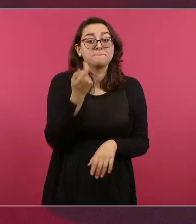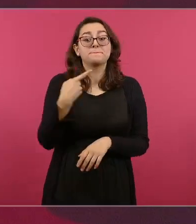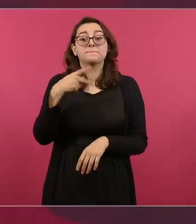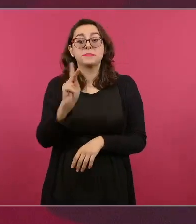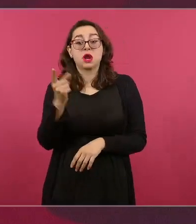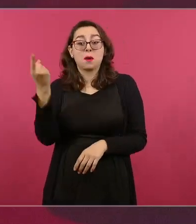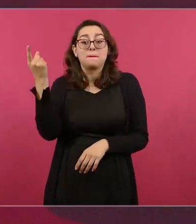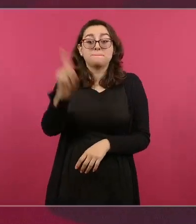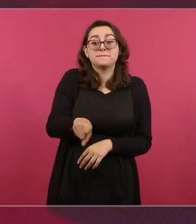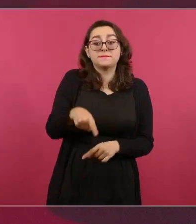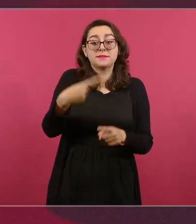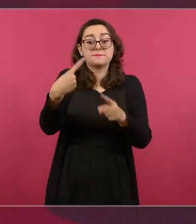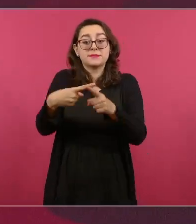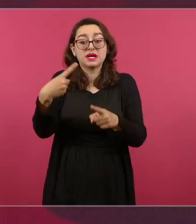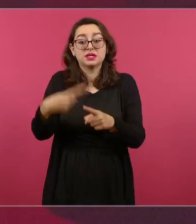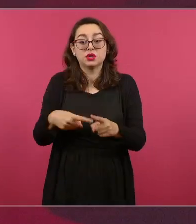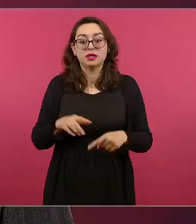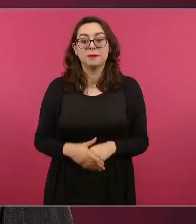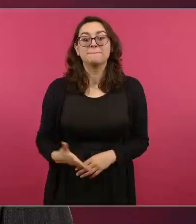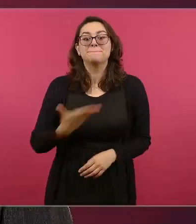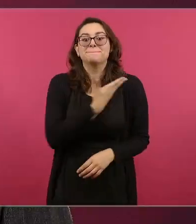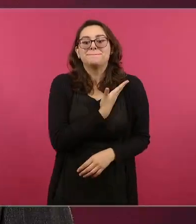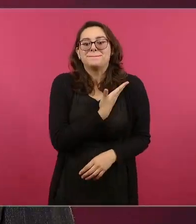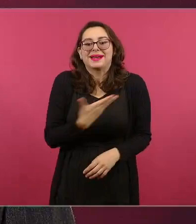Son órdenes de civiles.